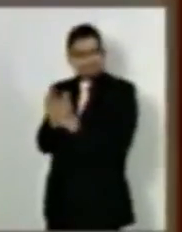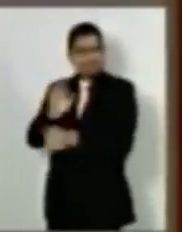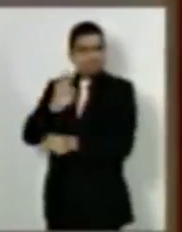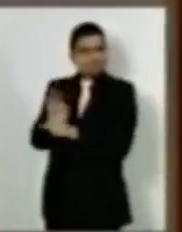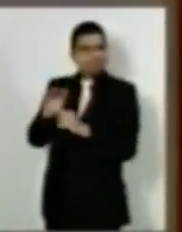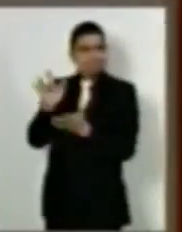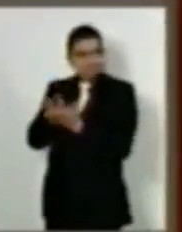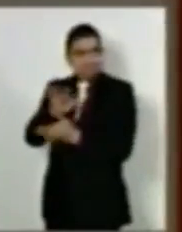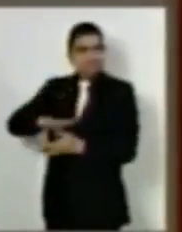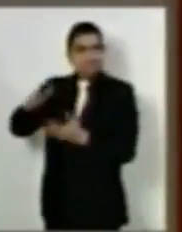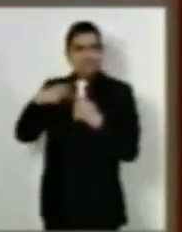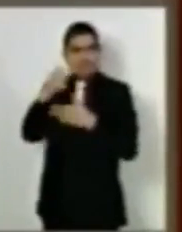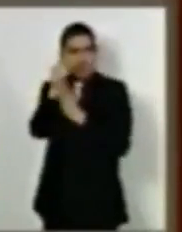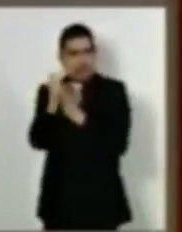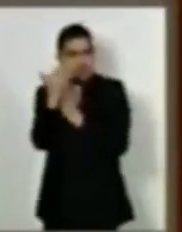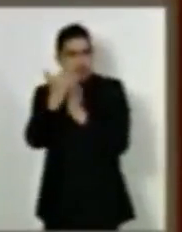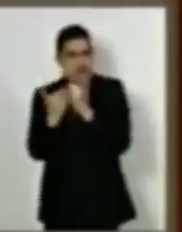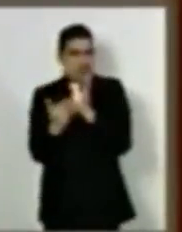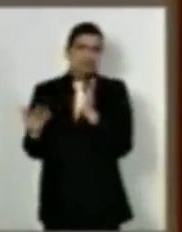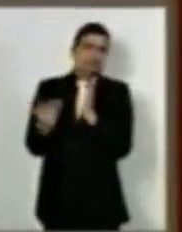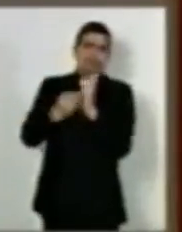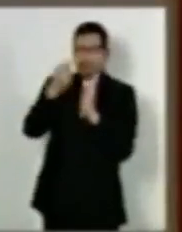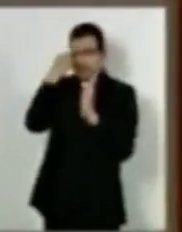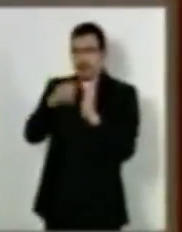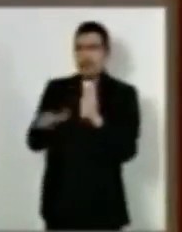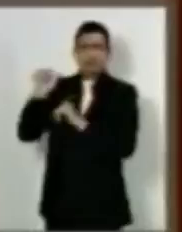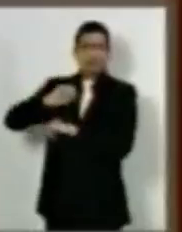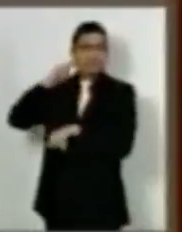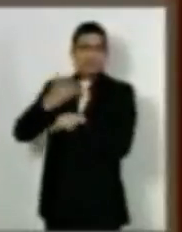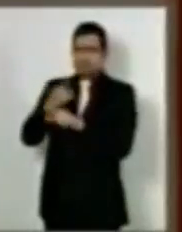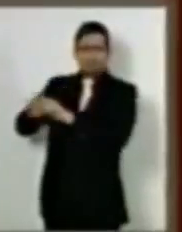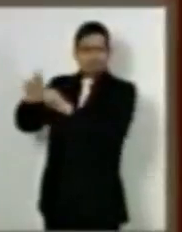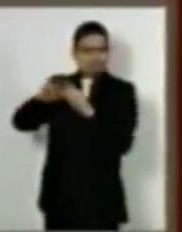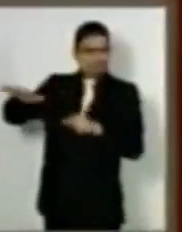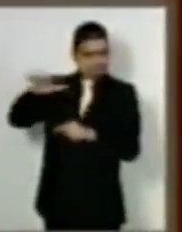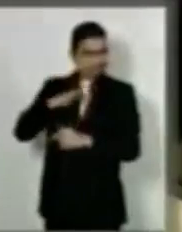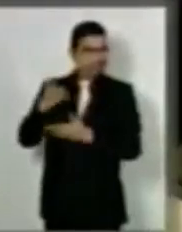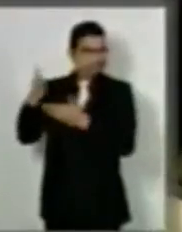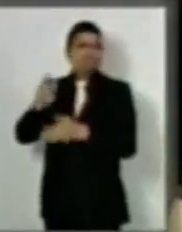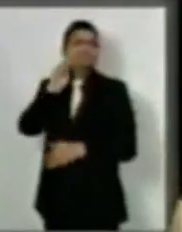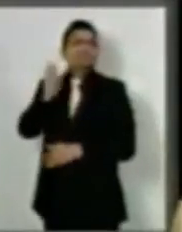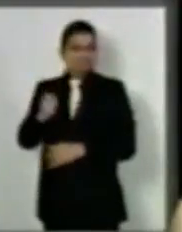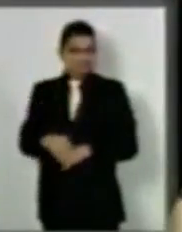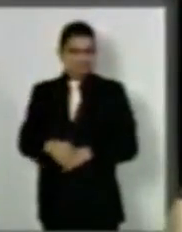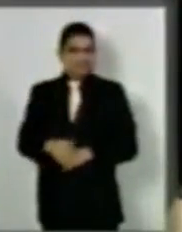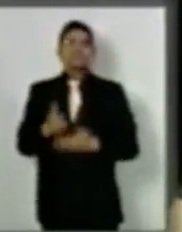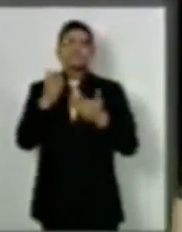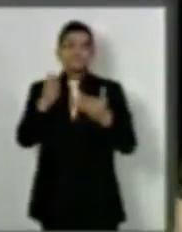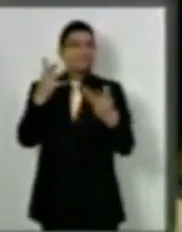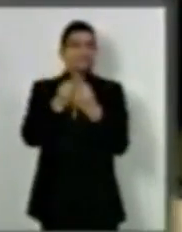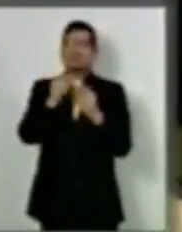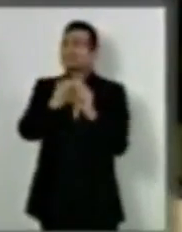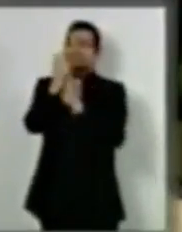de conformidad con los protocolos emitidos por las autoridades correspondientes, es decir, por